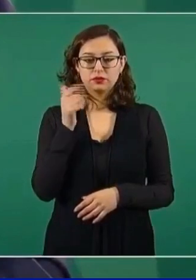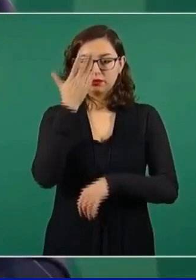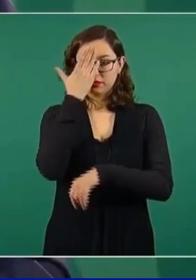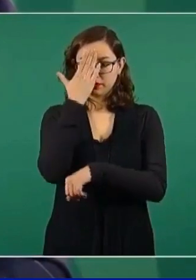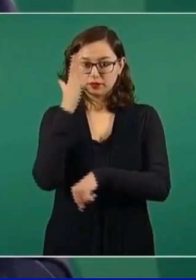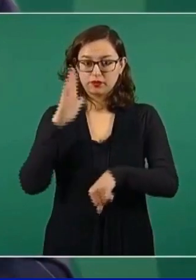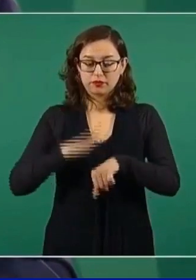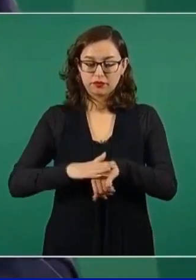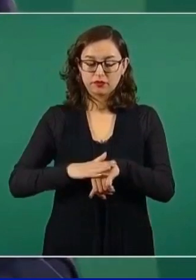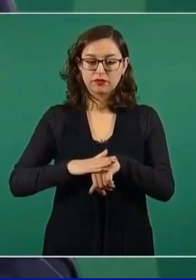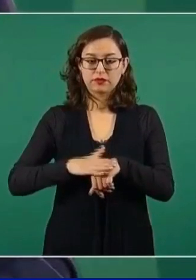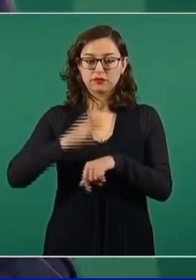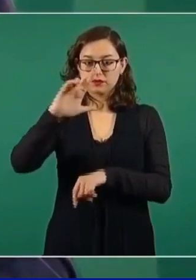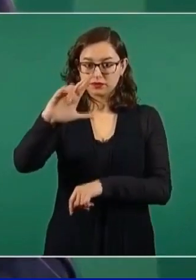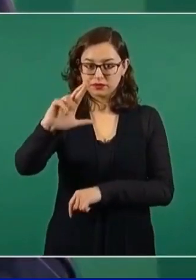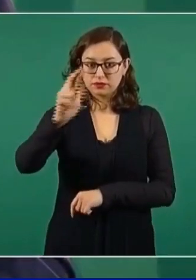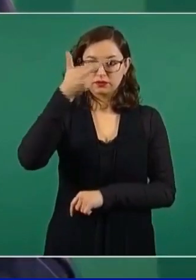conmemorar, recordar